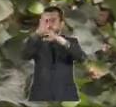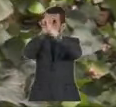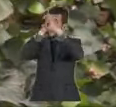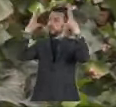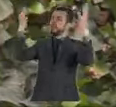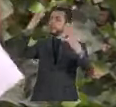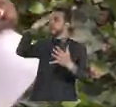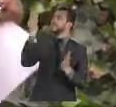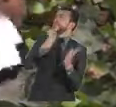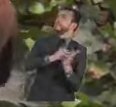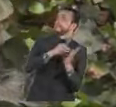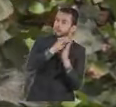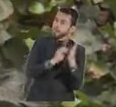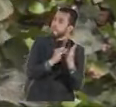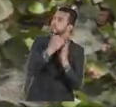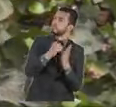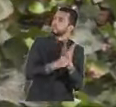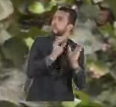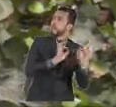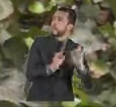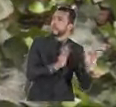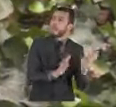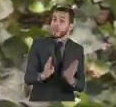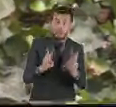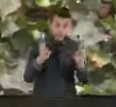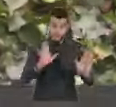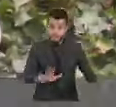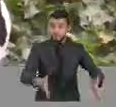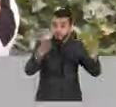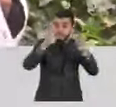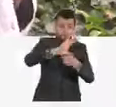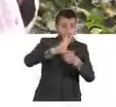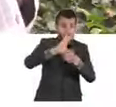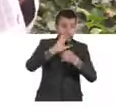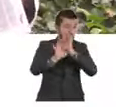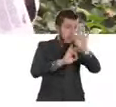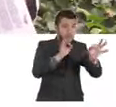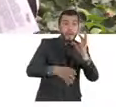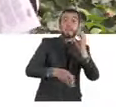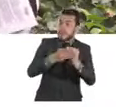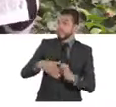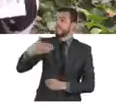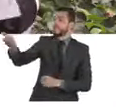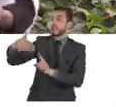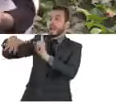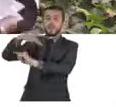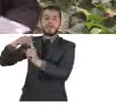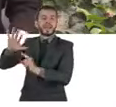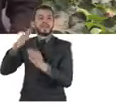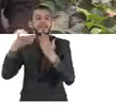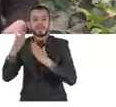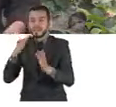ciudad en materia de hábitat urbano y rural, con miras hacer la